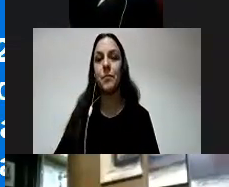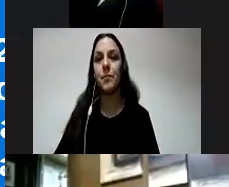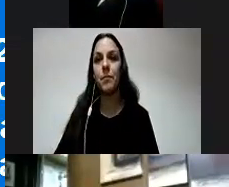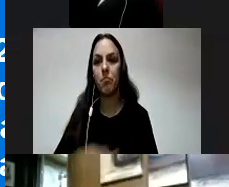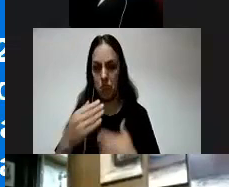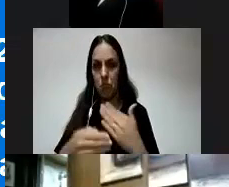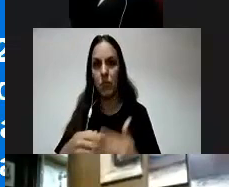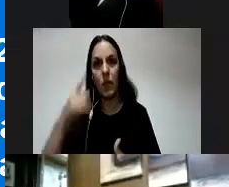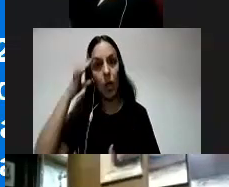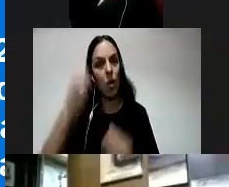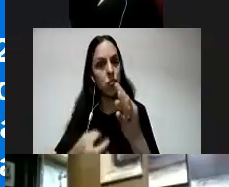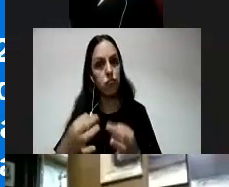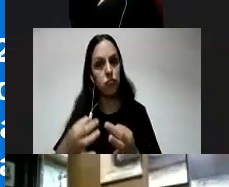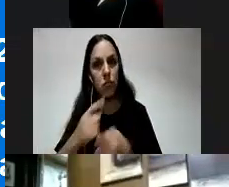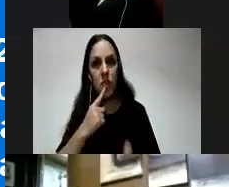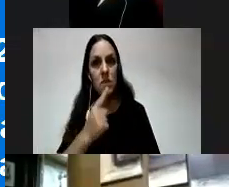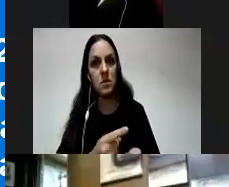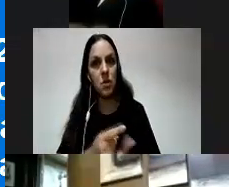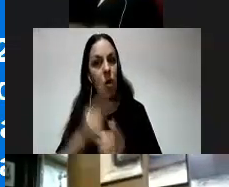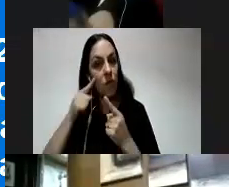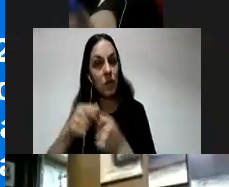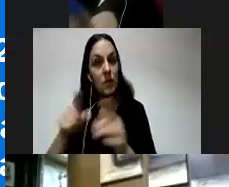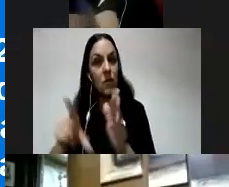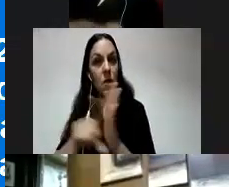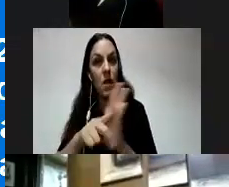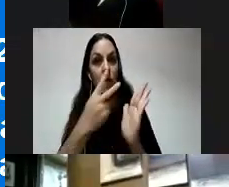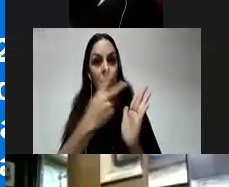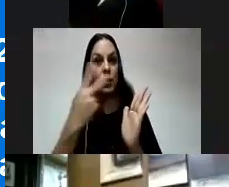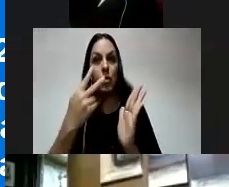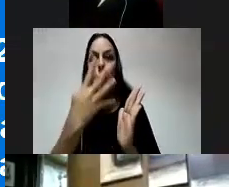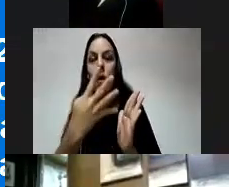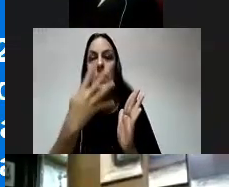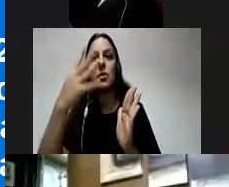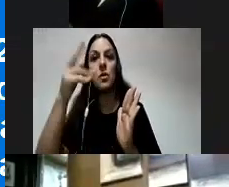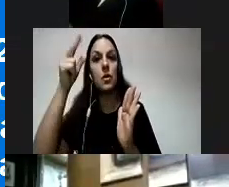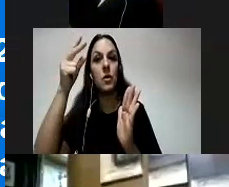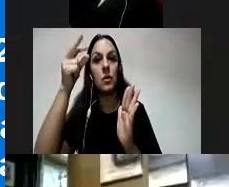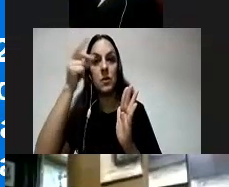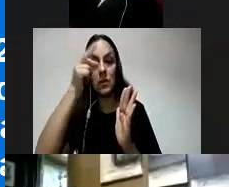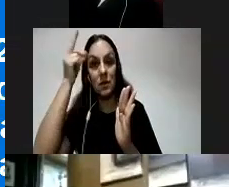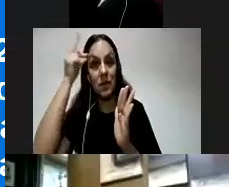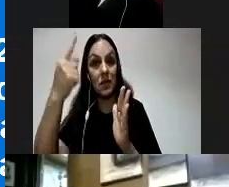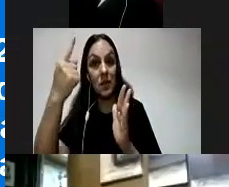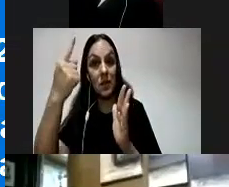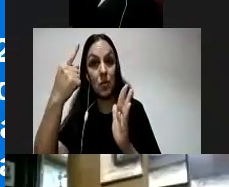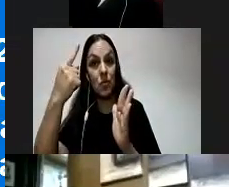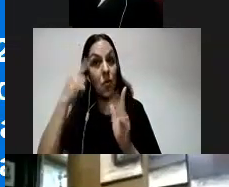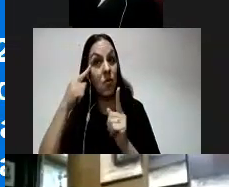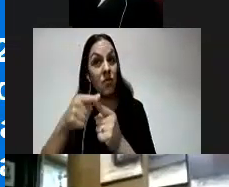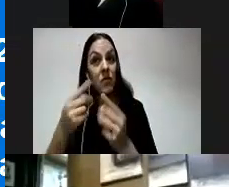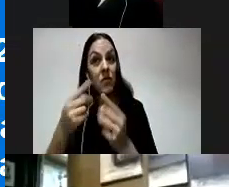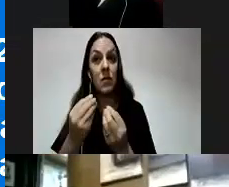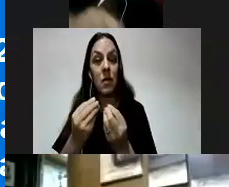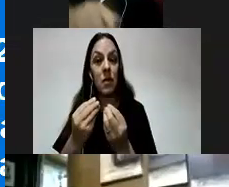La Corte ha dicho que el objetivo de la Ley 22.431 se dirige fundamentalmente a tratar de conceder a las personas